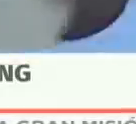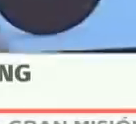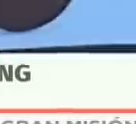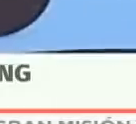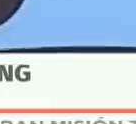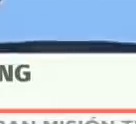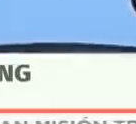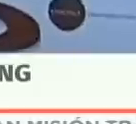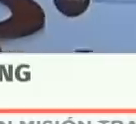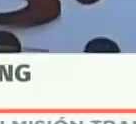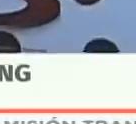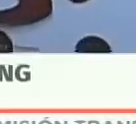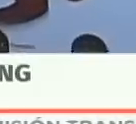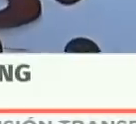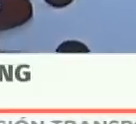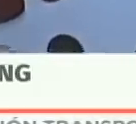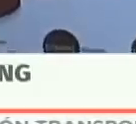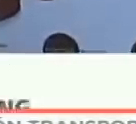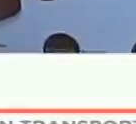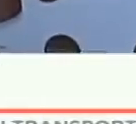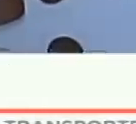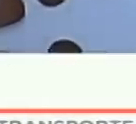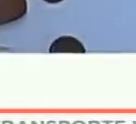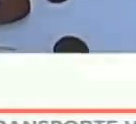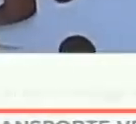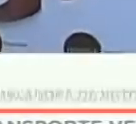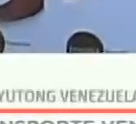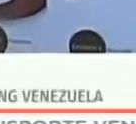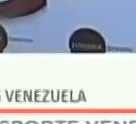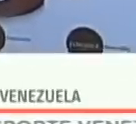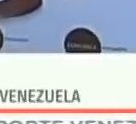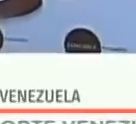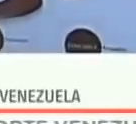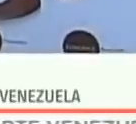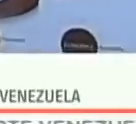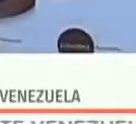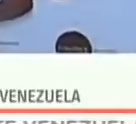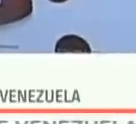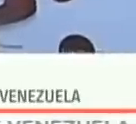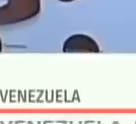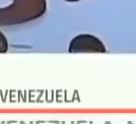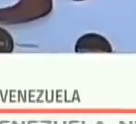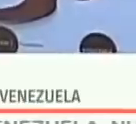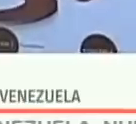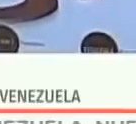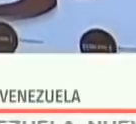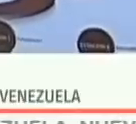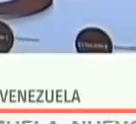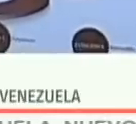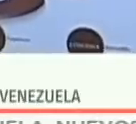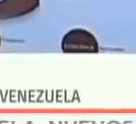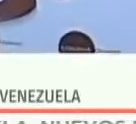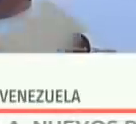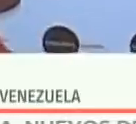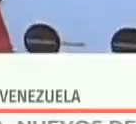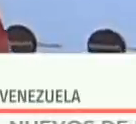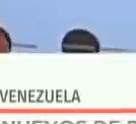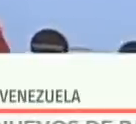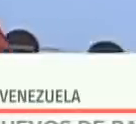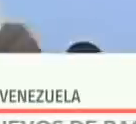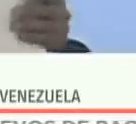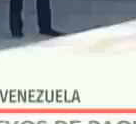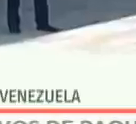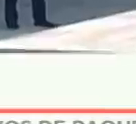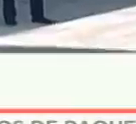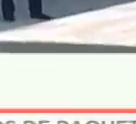todo esto con el objeto de brindarle a nuestro pueblo un transporte de calidad, un transporte confiable, aún con los